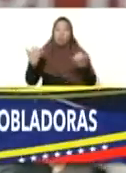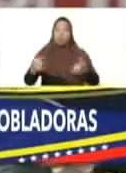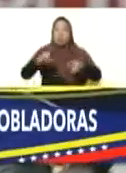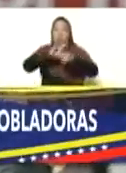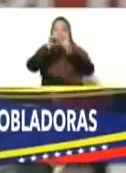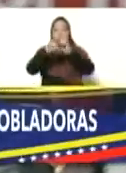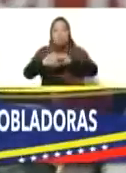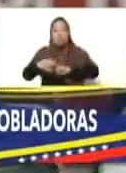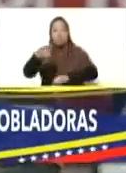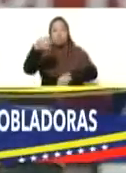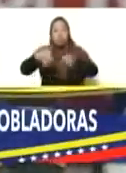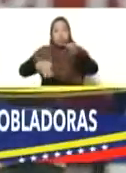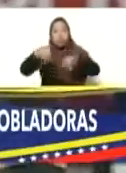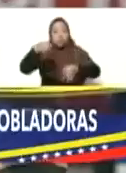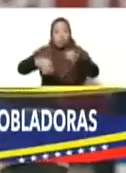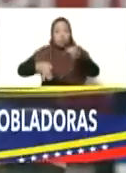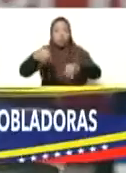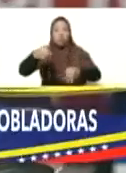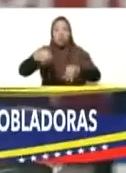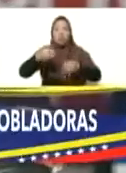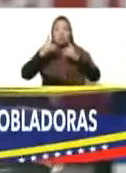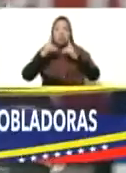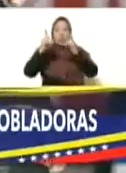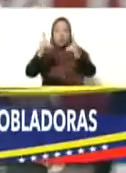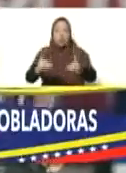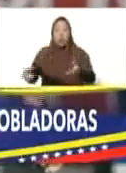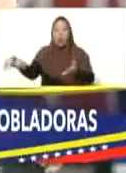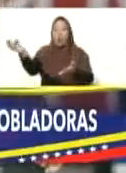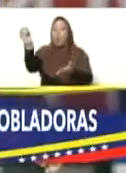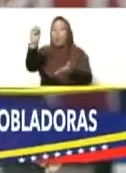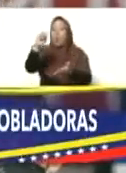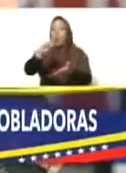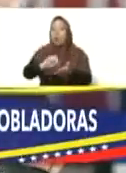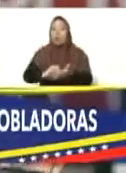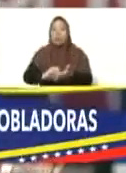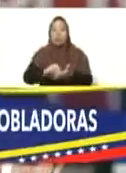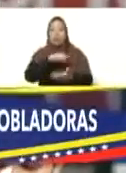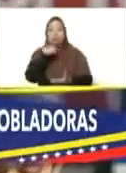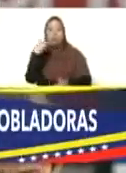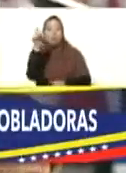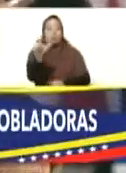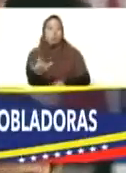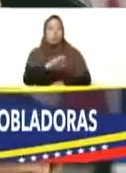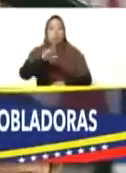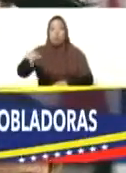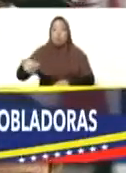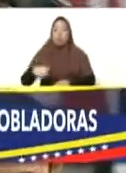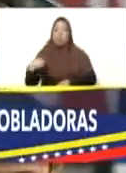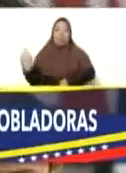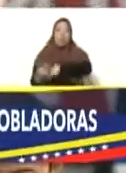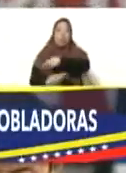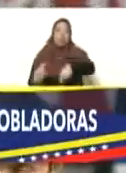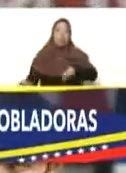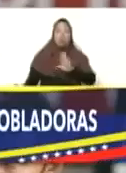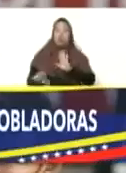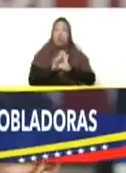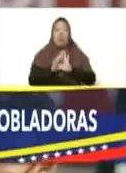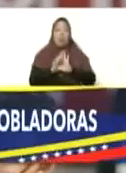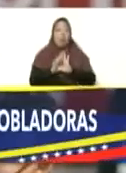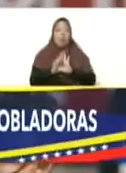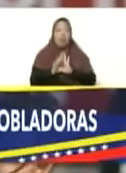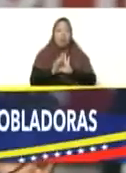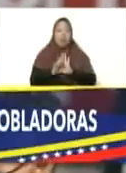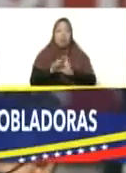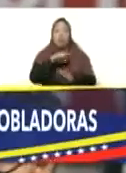la gustarle a nosotros aquí le decimos otra vez por encima del cadáver nuestro van a reformar nuestras leyes por